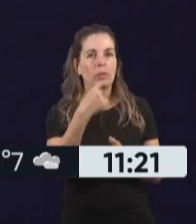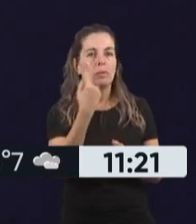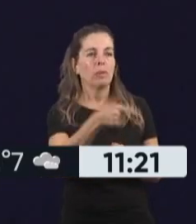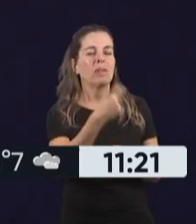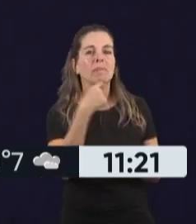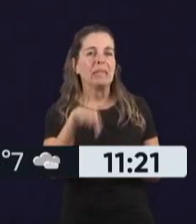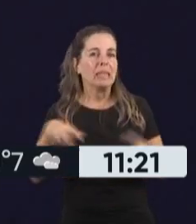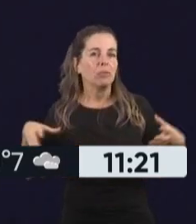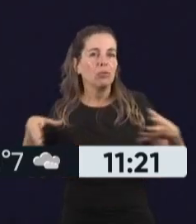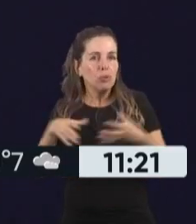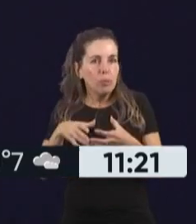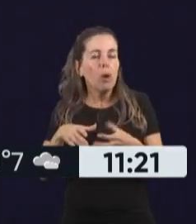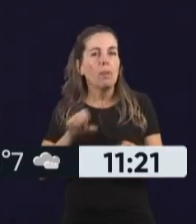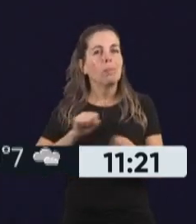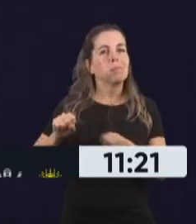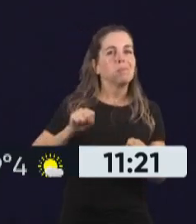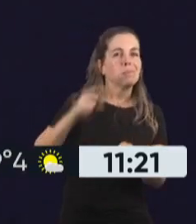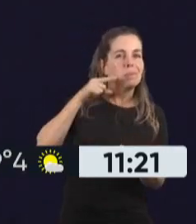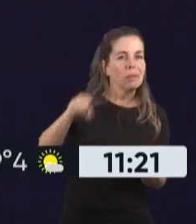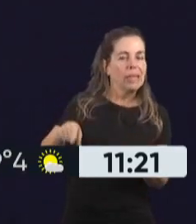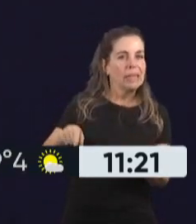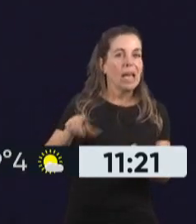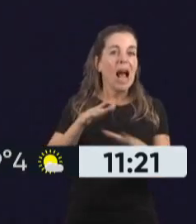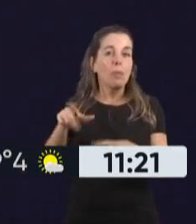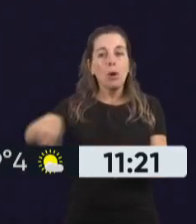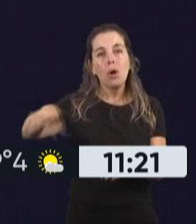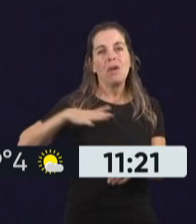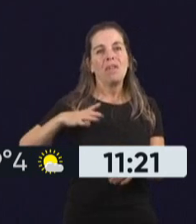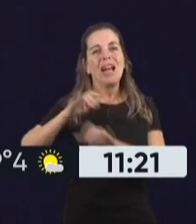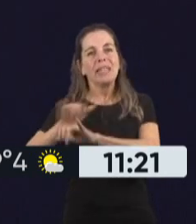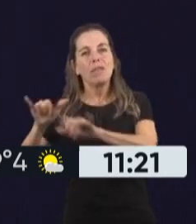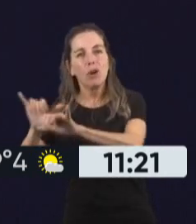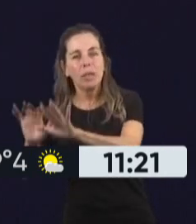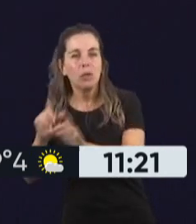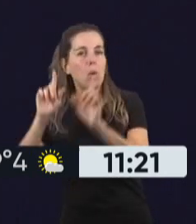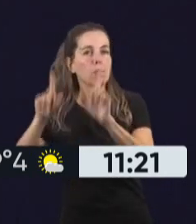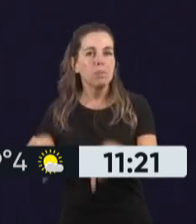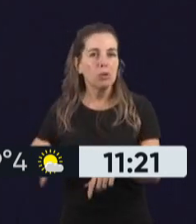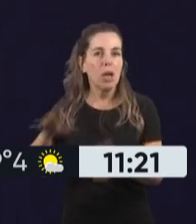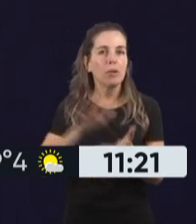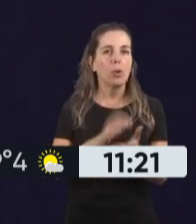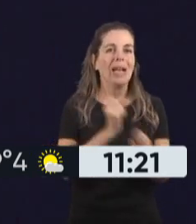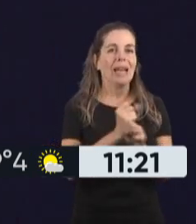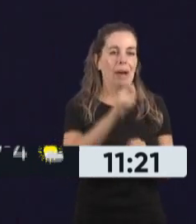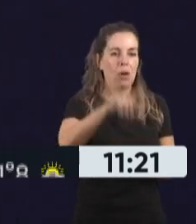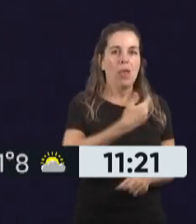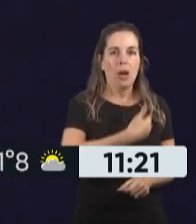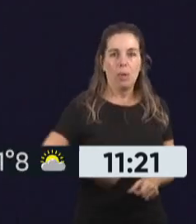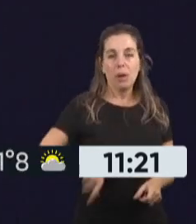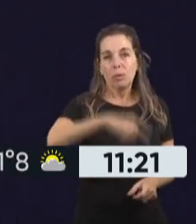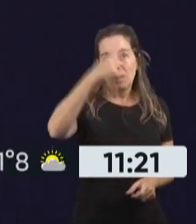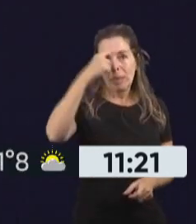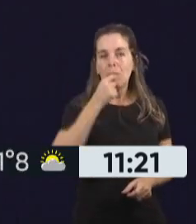gente que tal vez no está informada de lo que estamos haciendo, la devaluación para